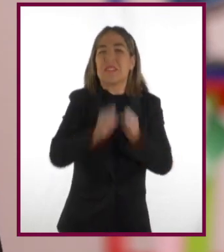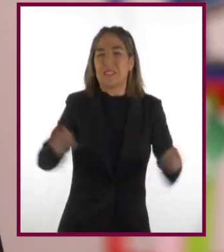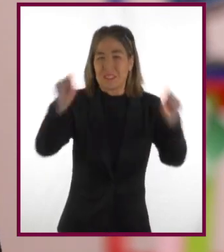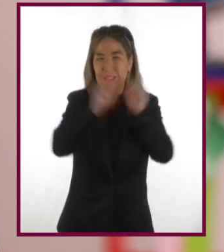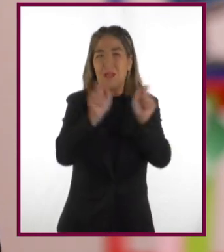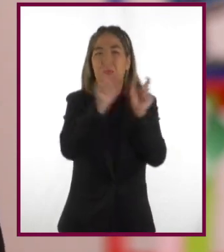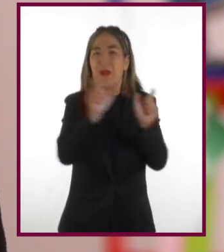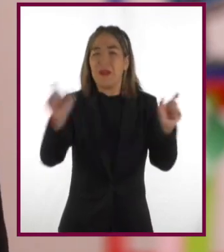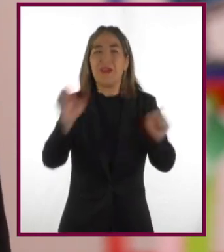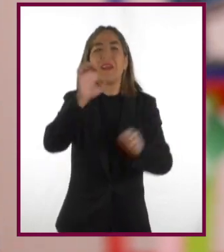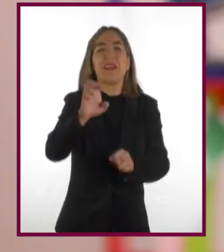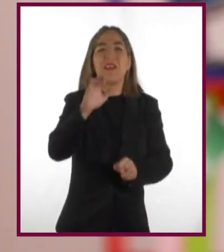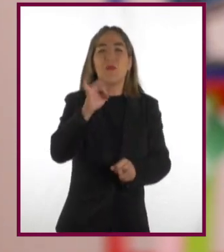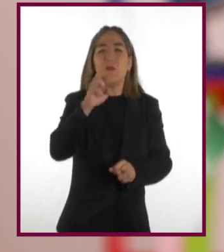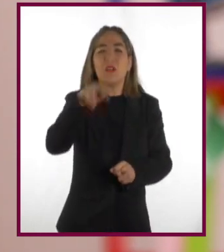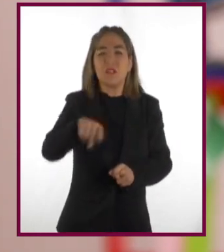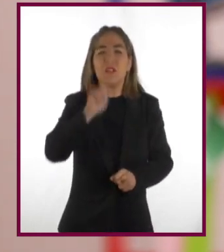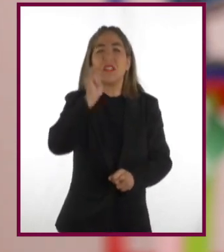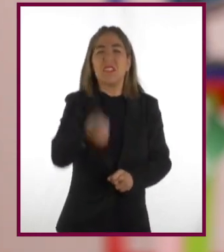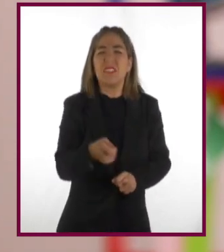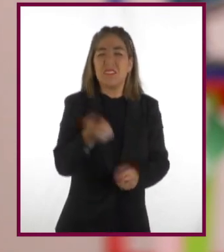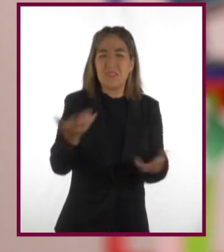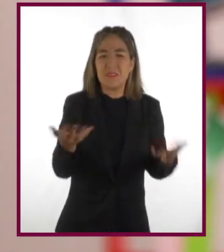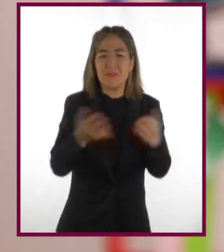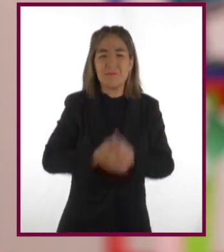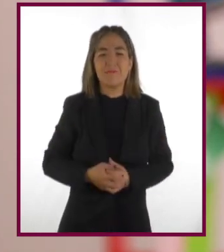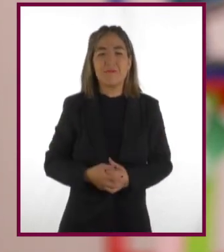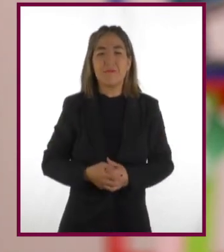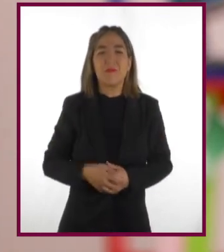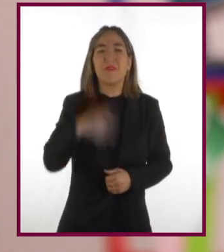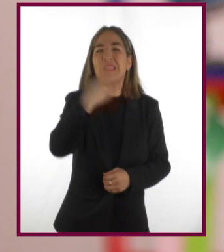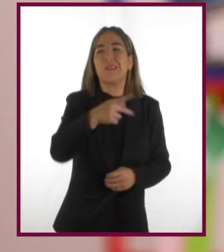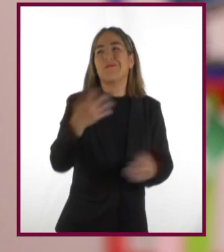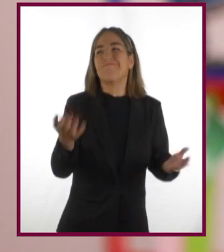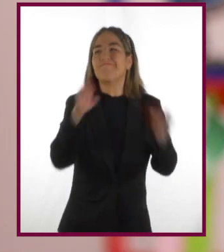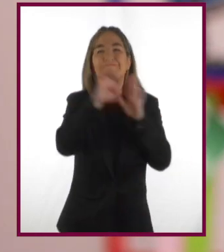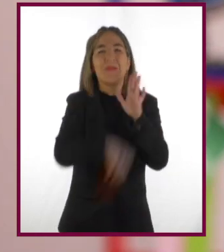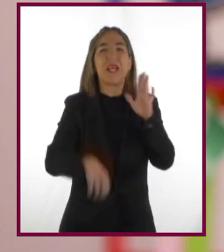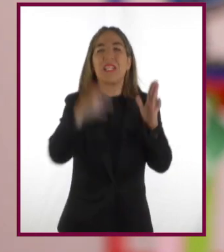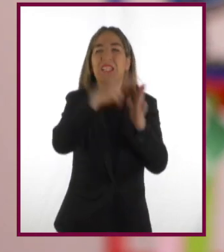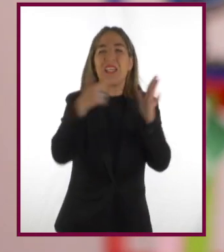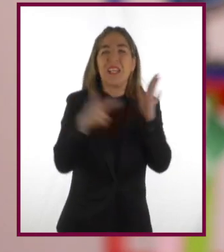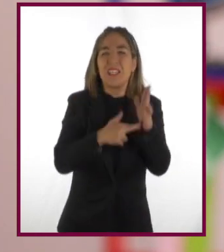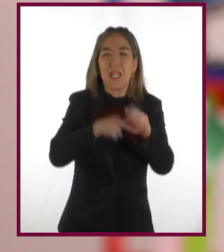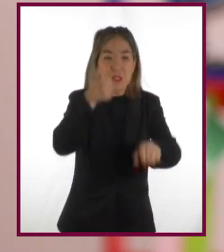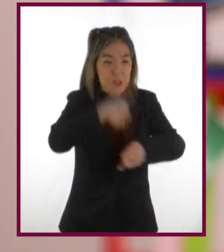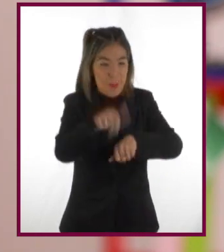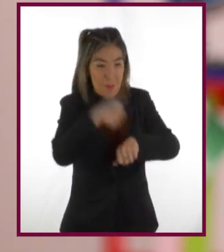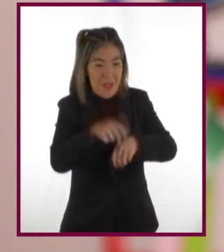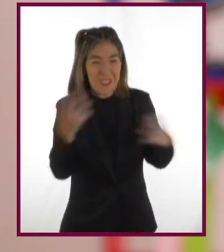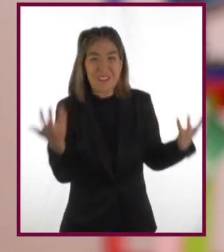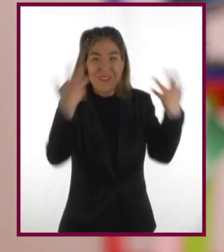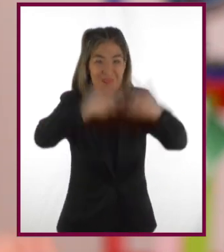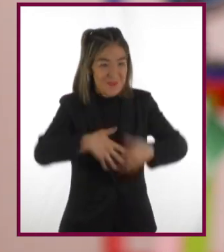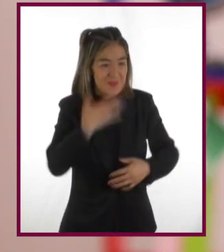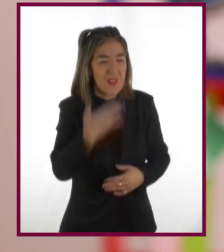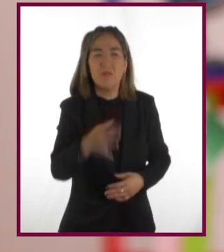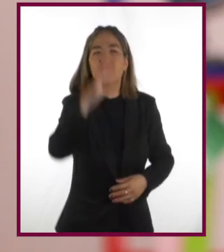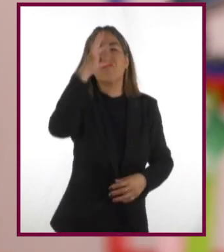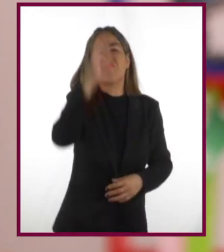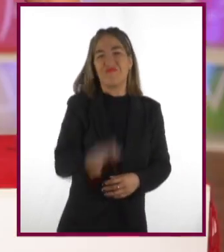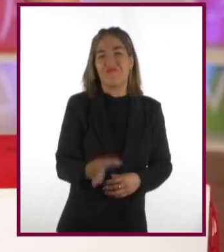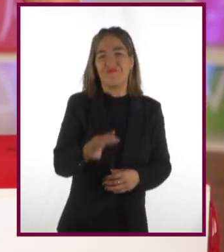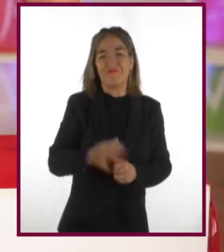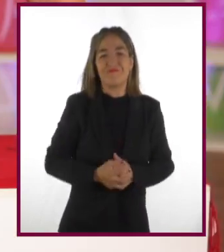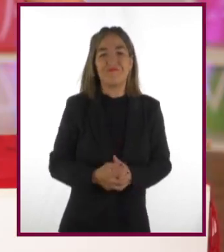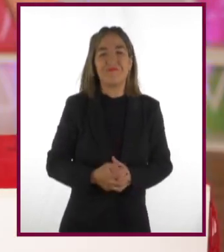de ecuaciones. Las singularidades son situaciones en que las reglas fallan. Es cuando el resultado de una función no tiene nada de